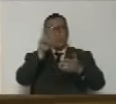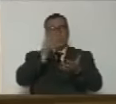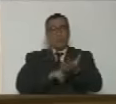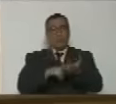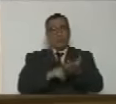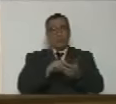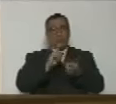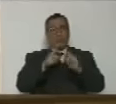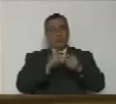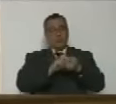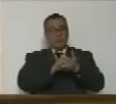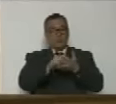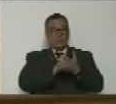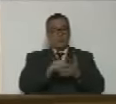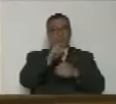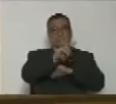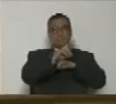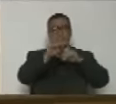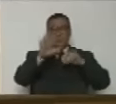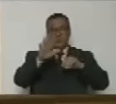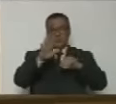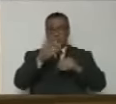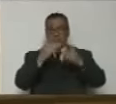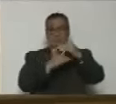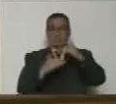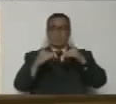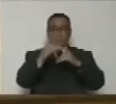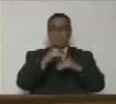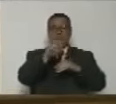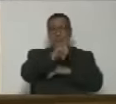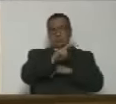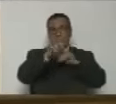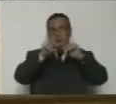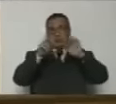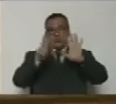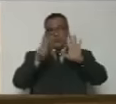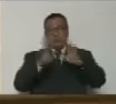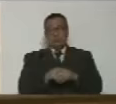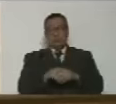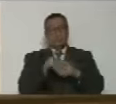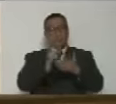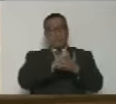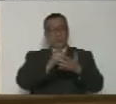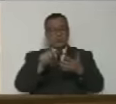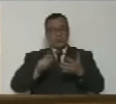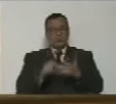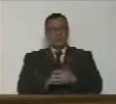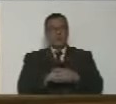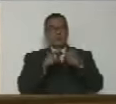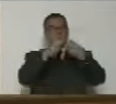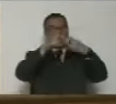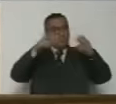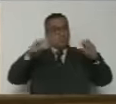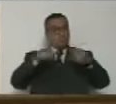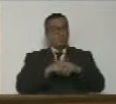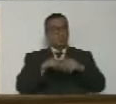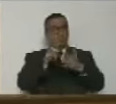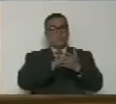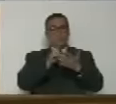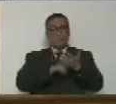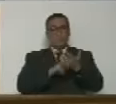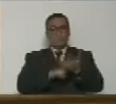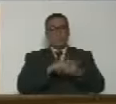aprobar con modificación el artículo 25, el cual pasa a ser el artículo 27, quedando redactado en los siguientes términos.